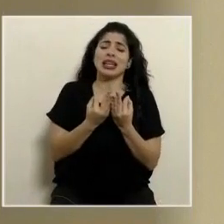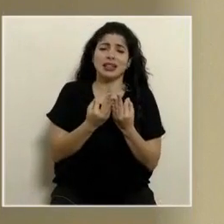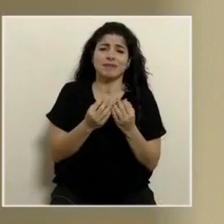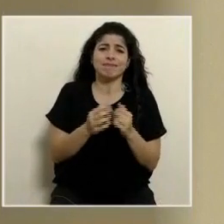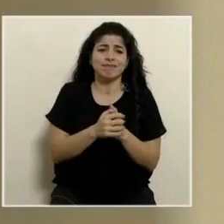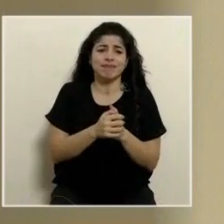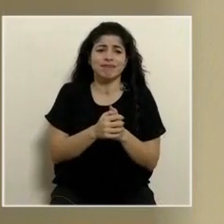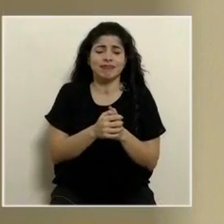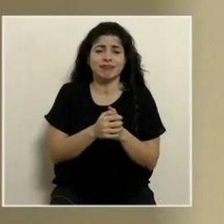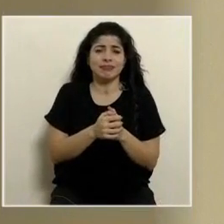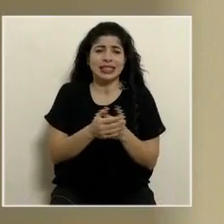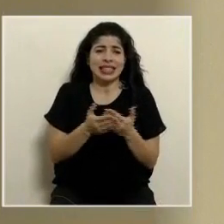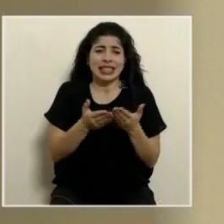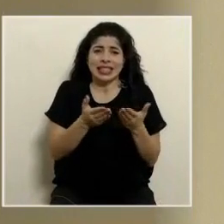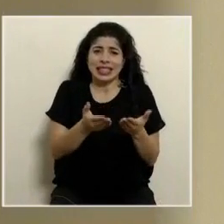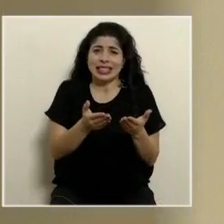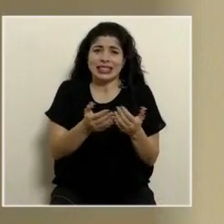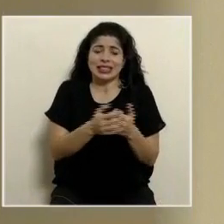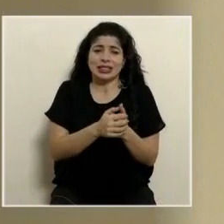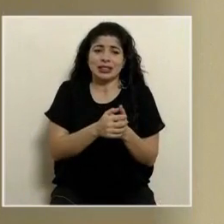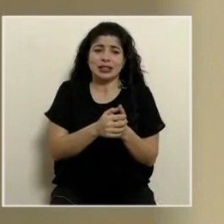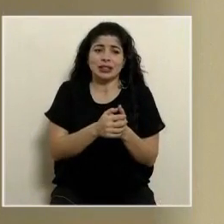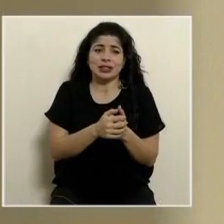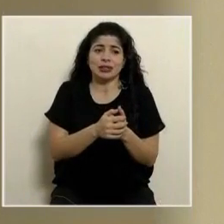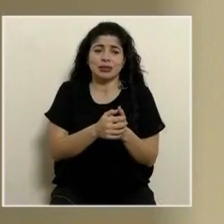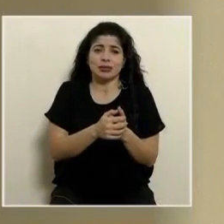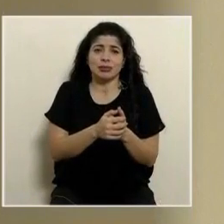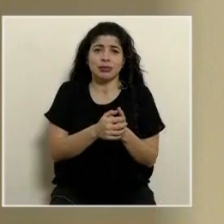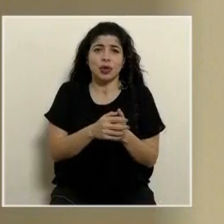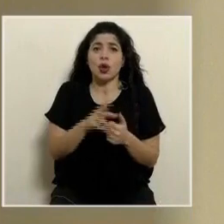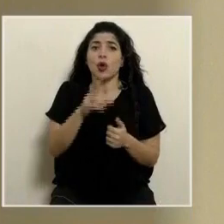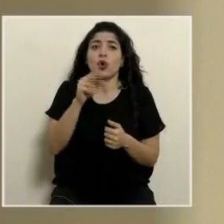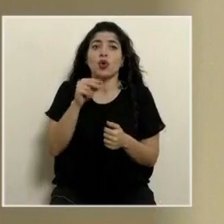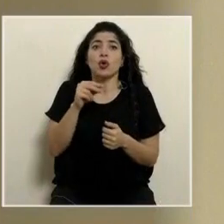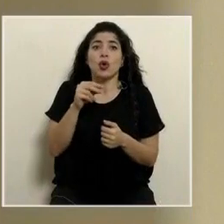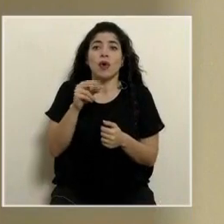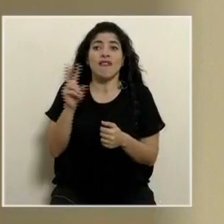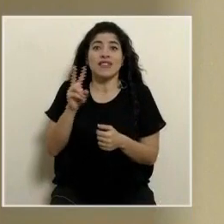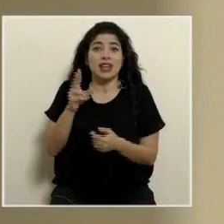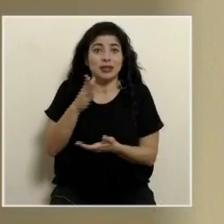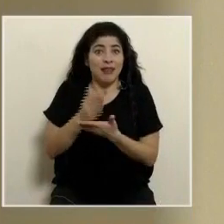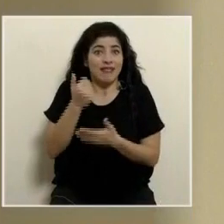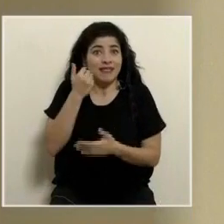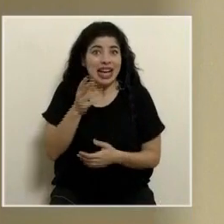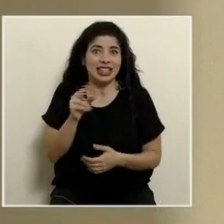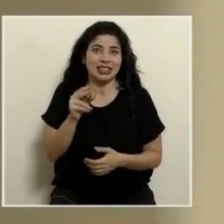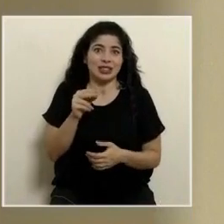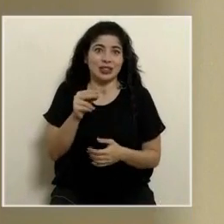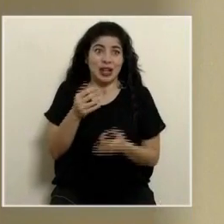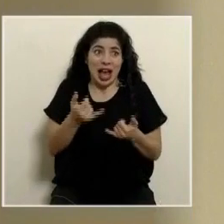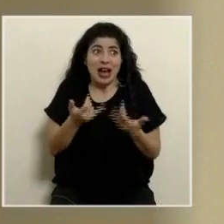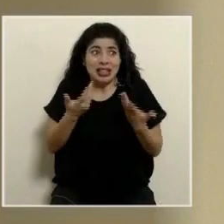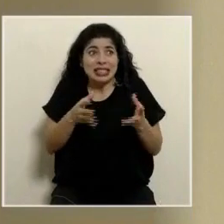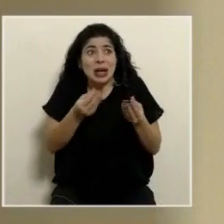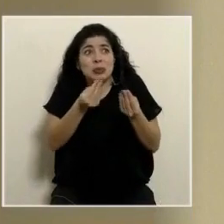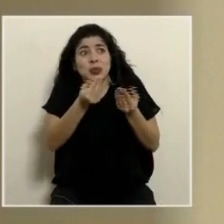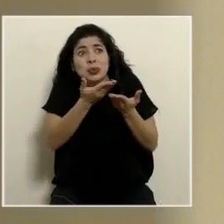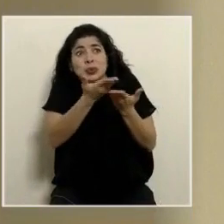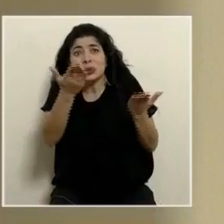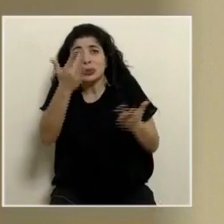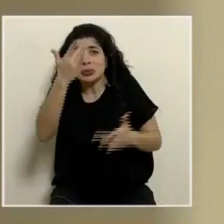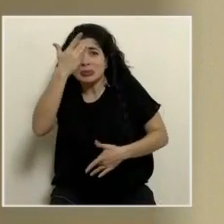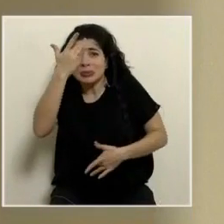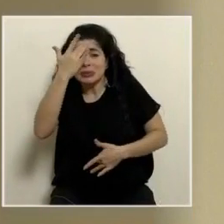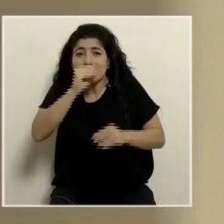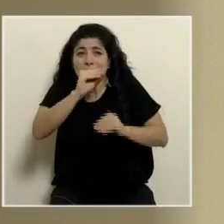números pues no se van a detener tan fácilmente, en el sentido que ya hay muchos contagios que se han generado